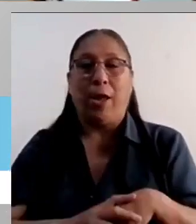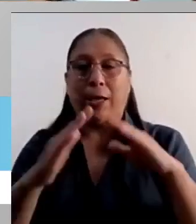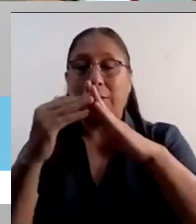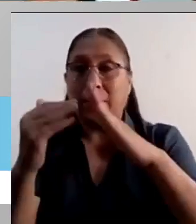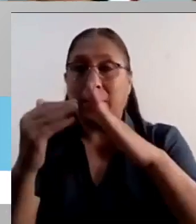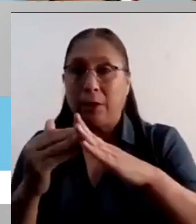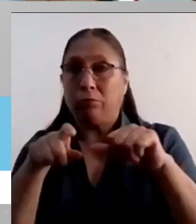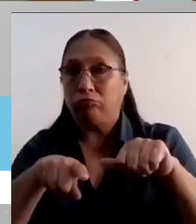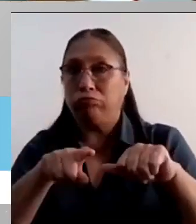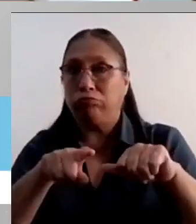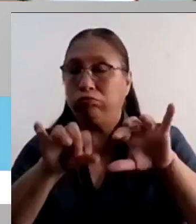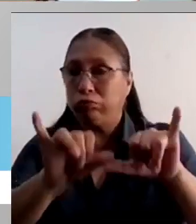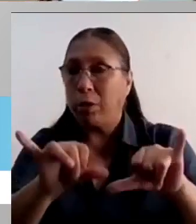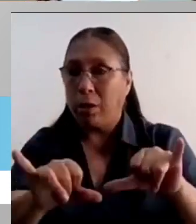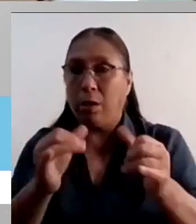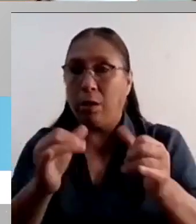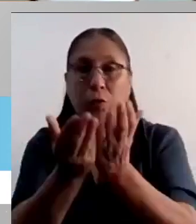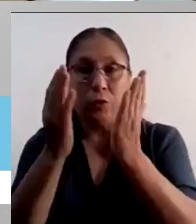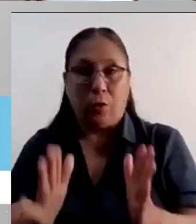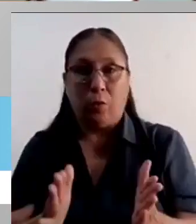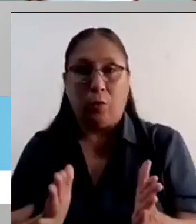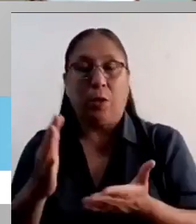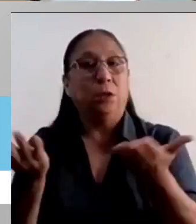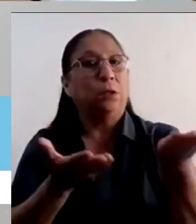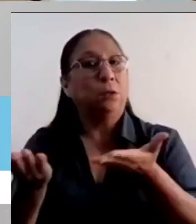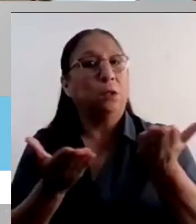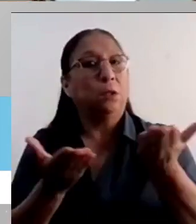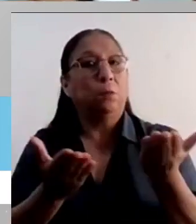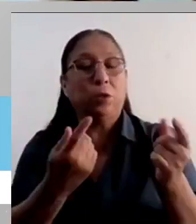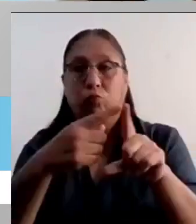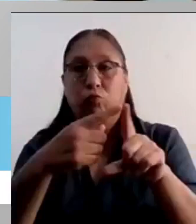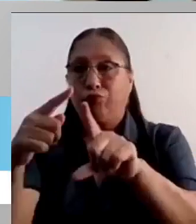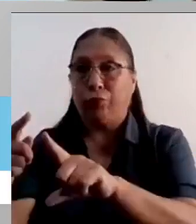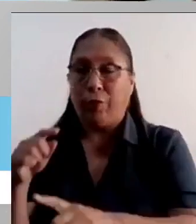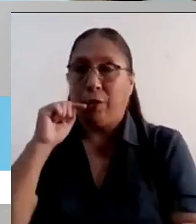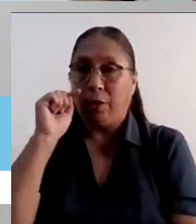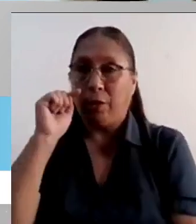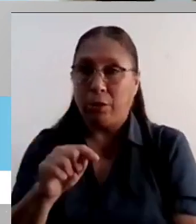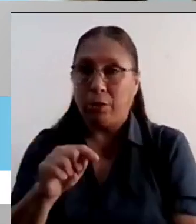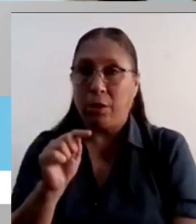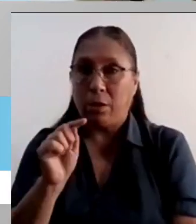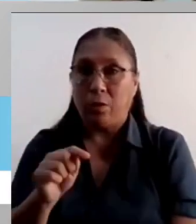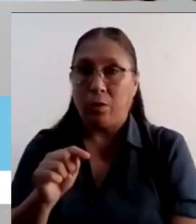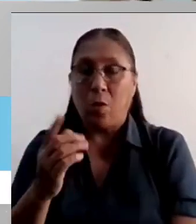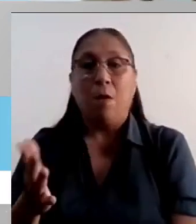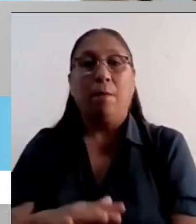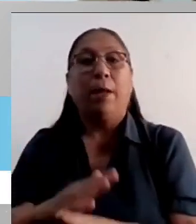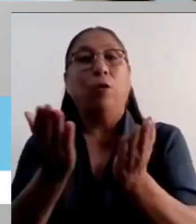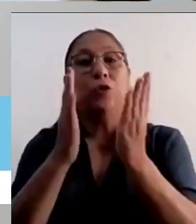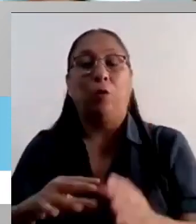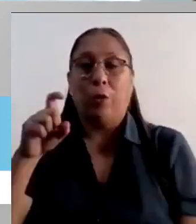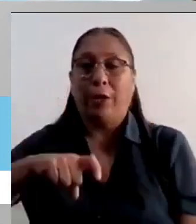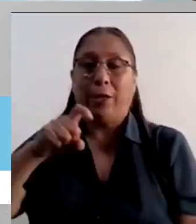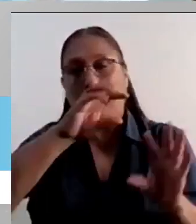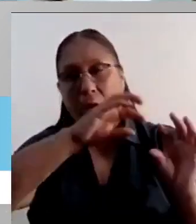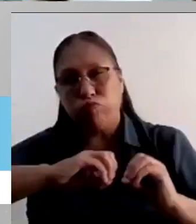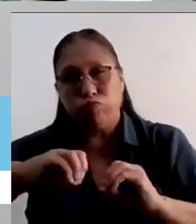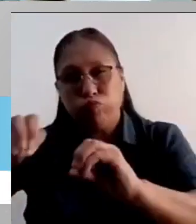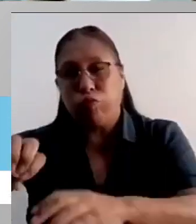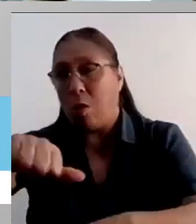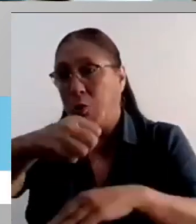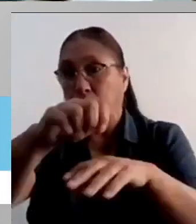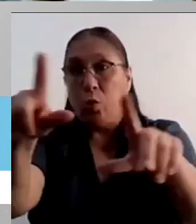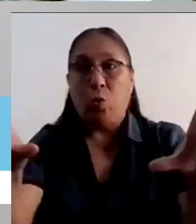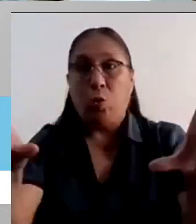estudiantiles, que está dentro del servicio educativo diversificado, precisamente para los estudiantes que deben trasladarse a otras localidades